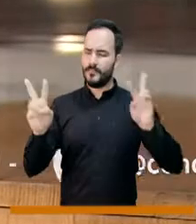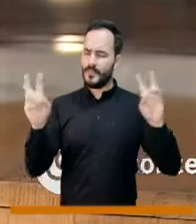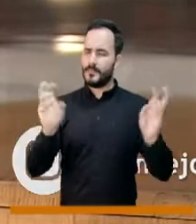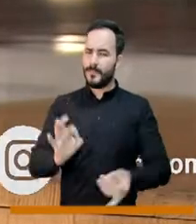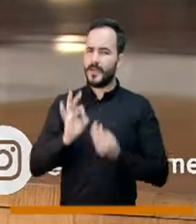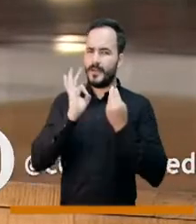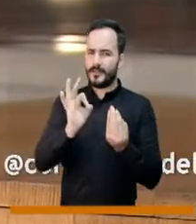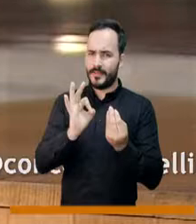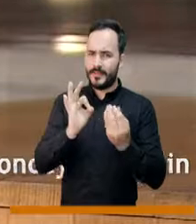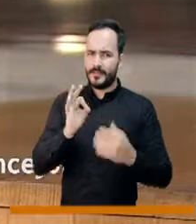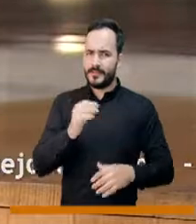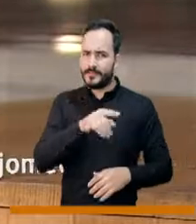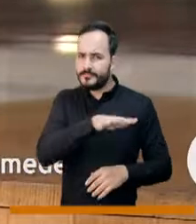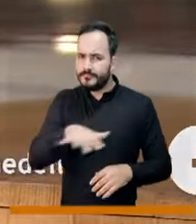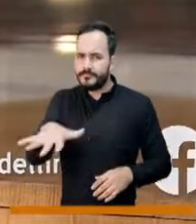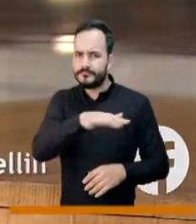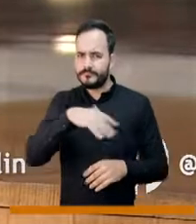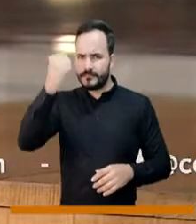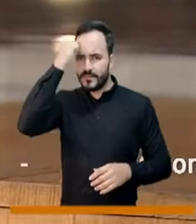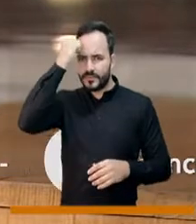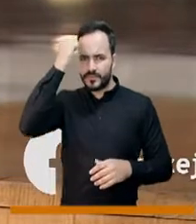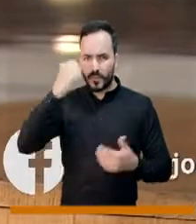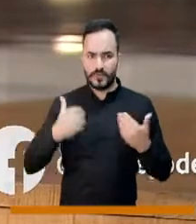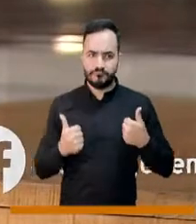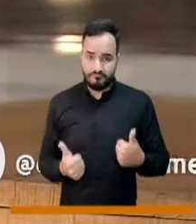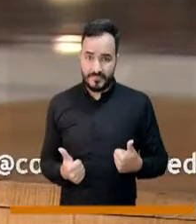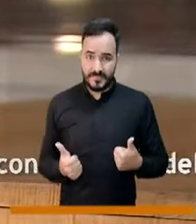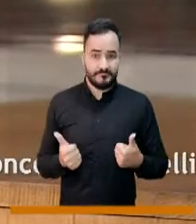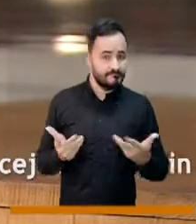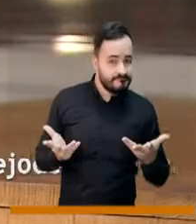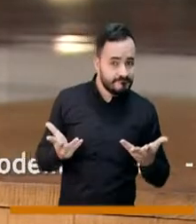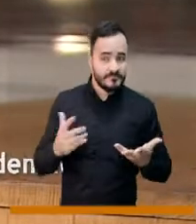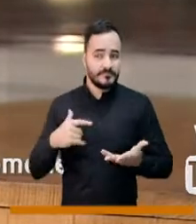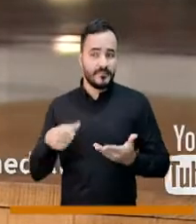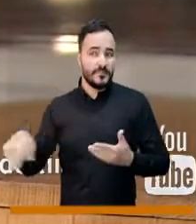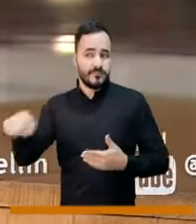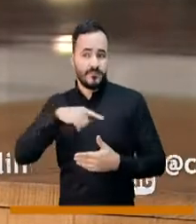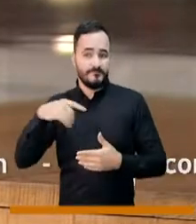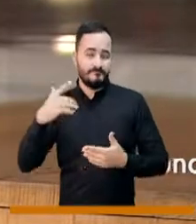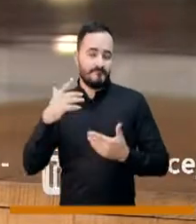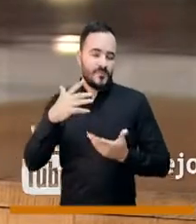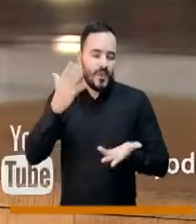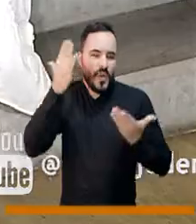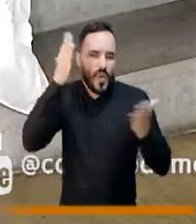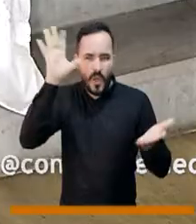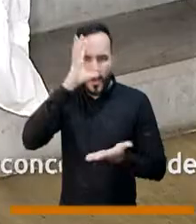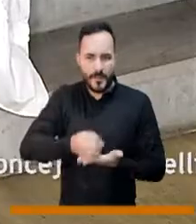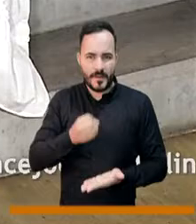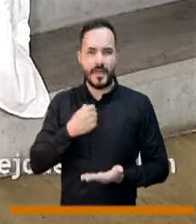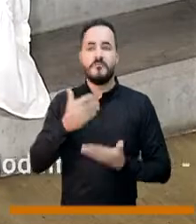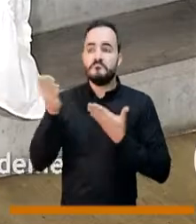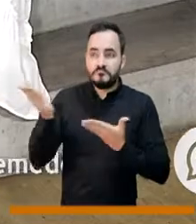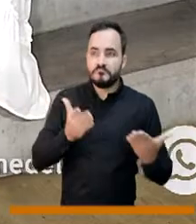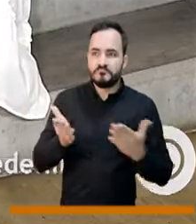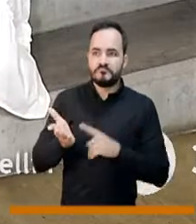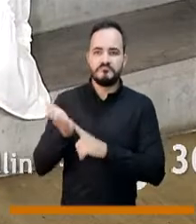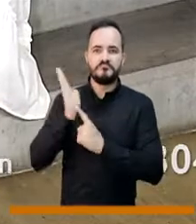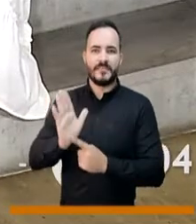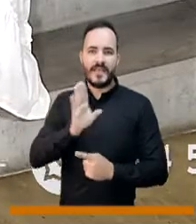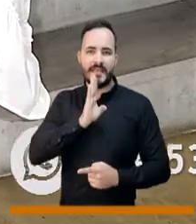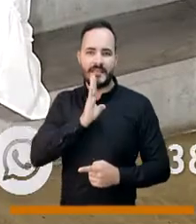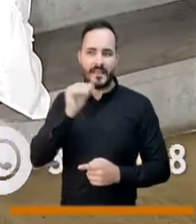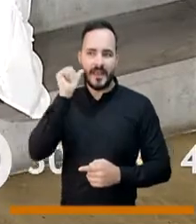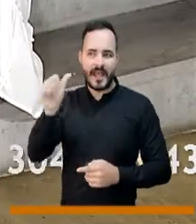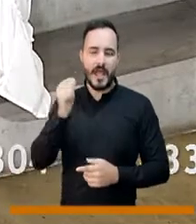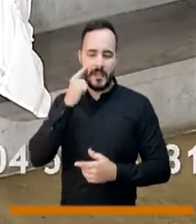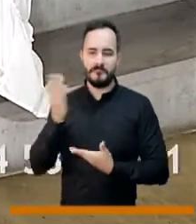la calidad reside en los docentes, ¿acaso? Una pregunta que le trasladamos a otra de las invitadas que usted nos ha querido presentar